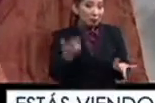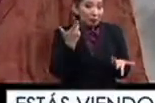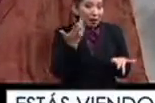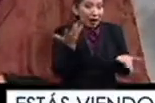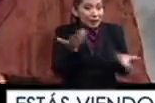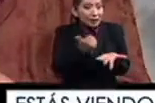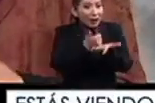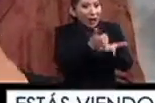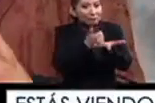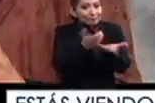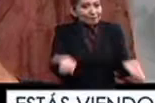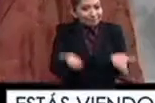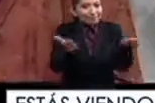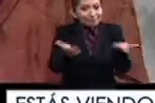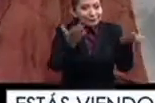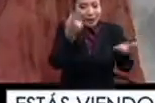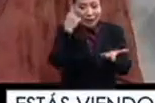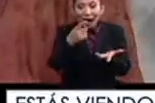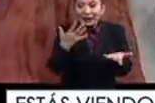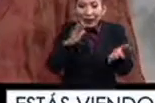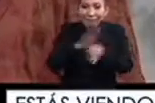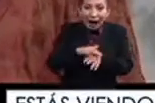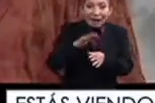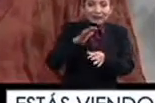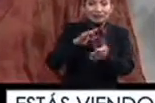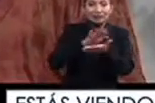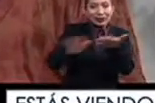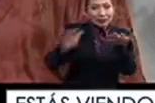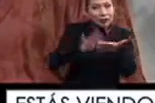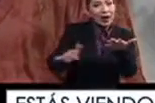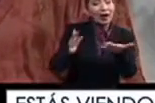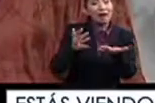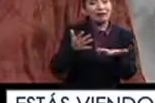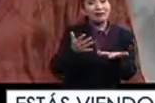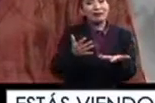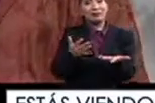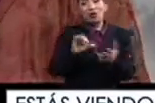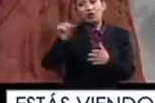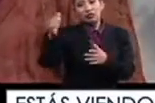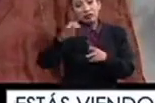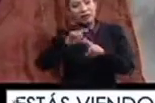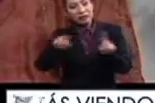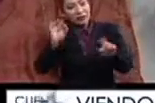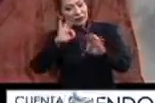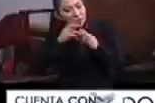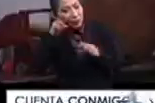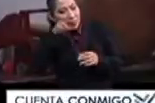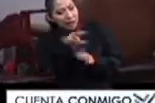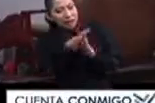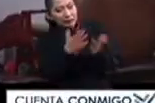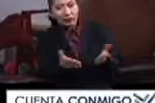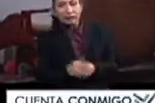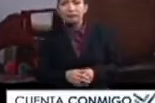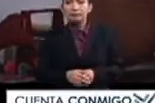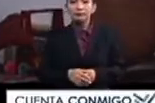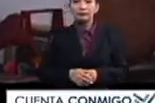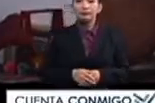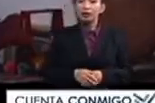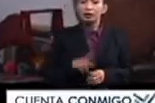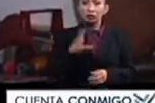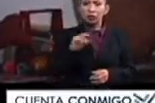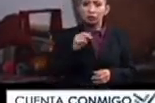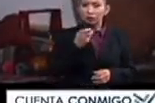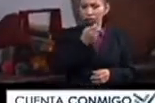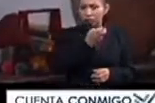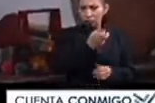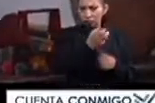hagan lo posible, ayuden a que haya una nueva literatura también, ¿no? Otra forma de ver la literatura. ¿No ha sido